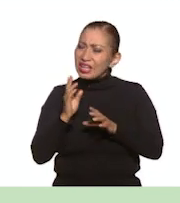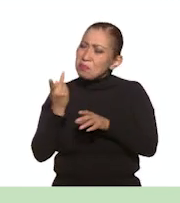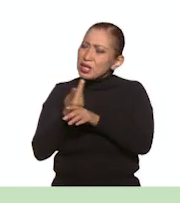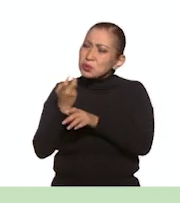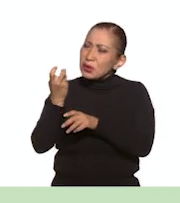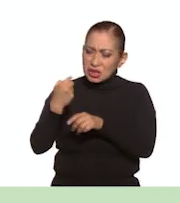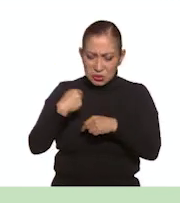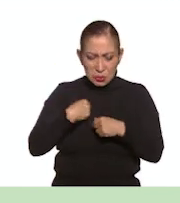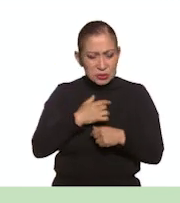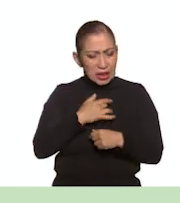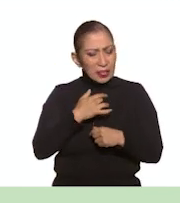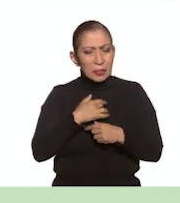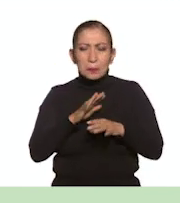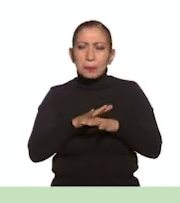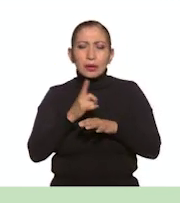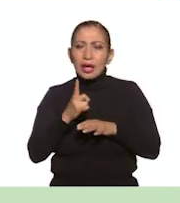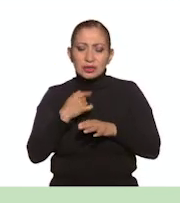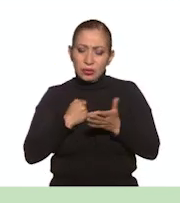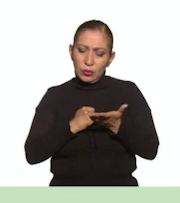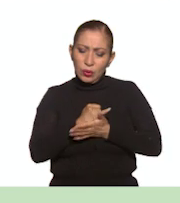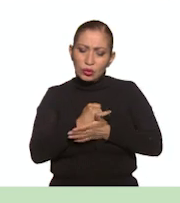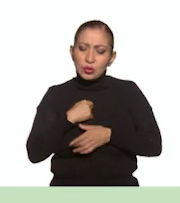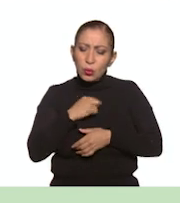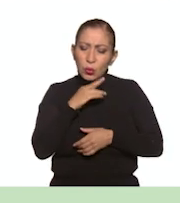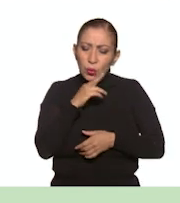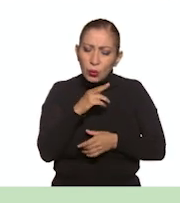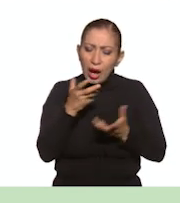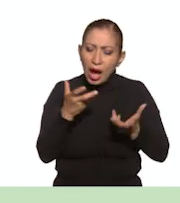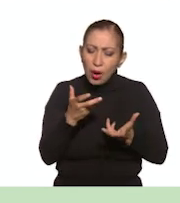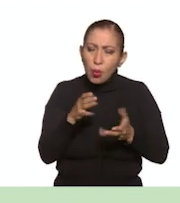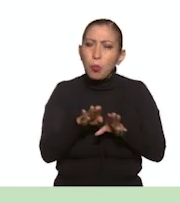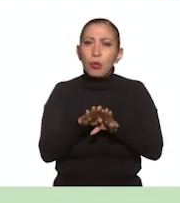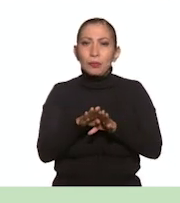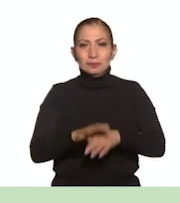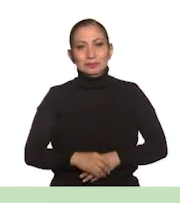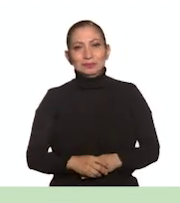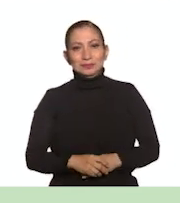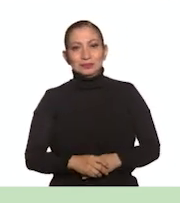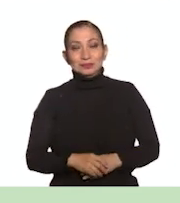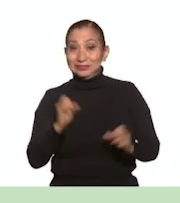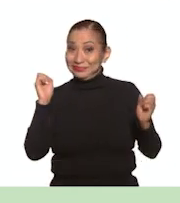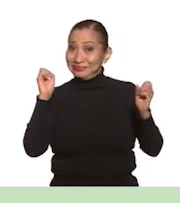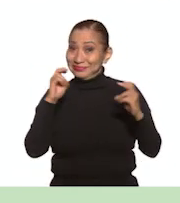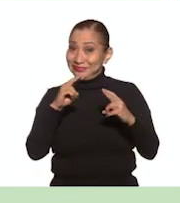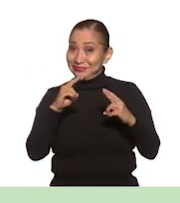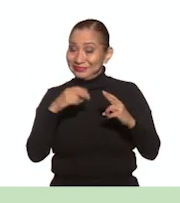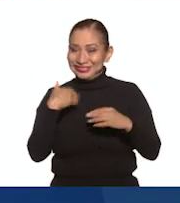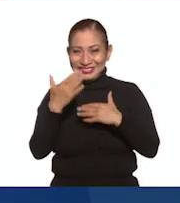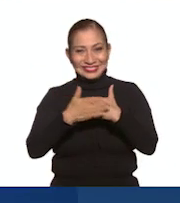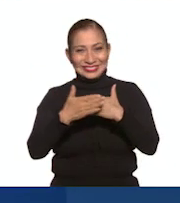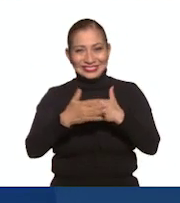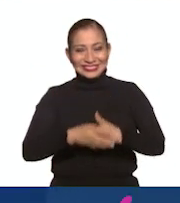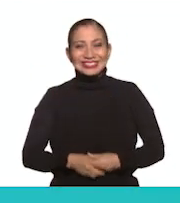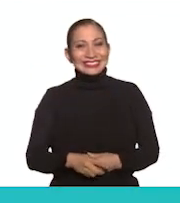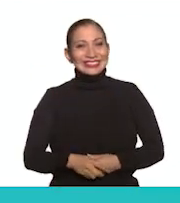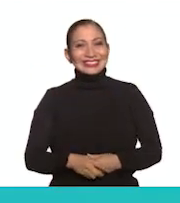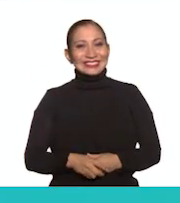causa de por qué te sientes así y decidir qué hacer ante esa situación. ¡Nos vemos! ¡Hasta la